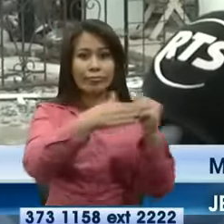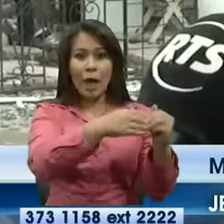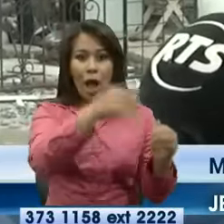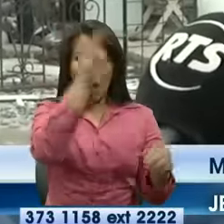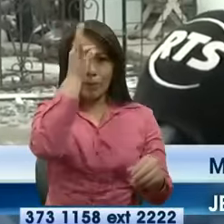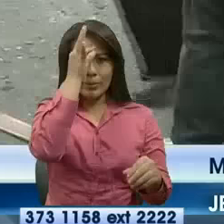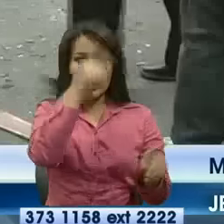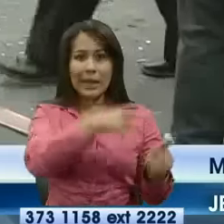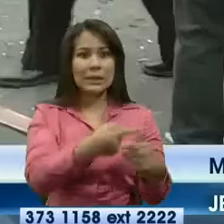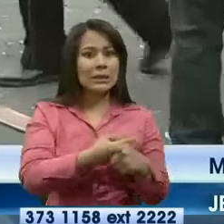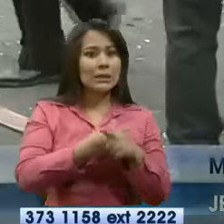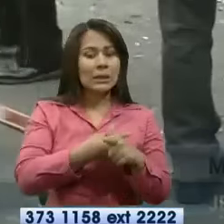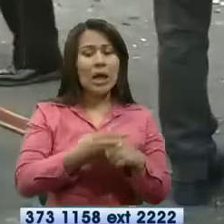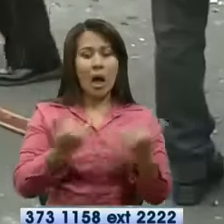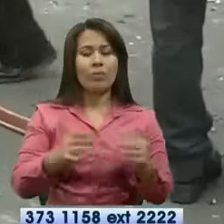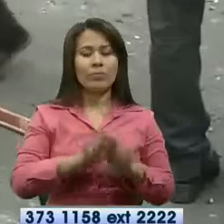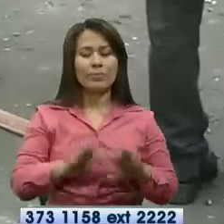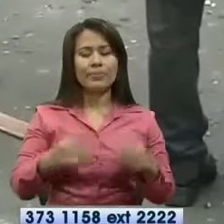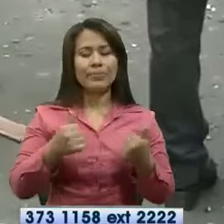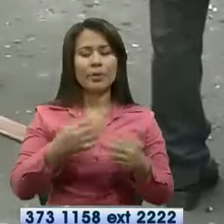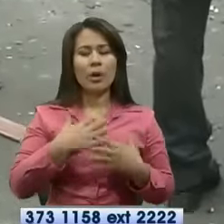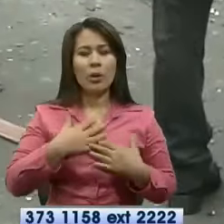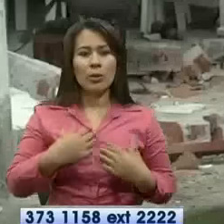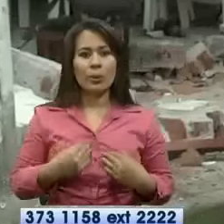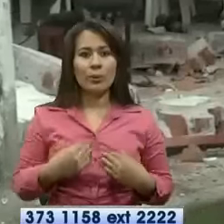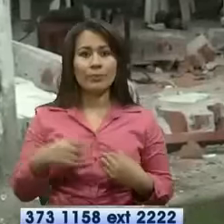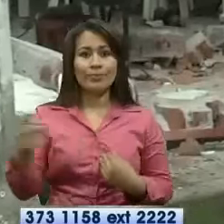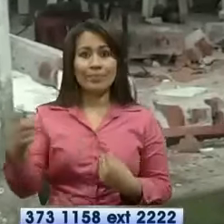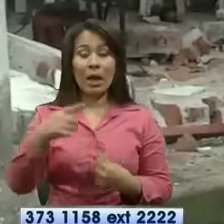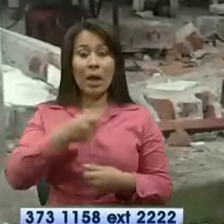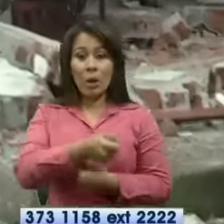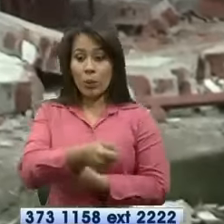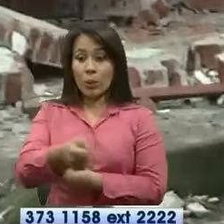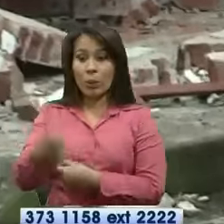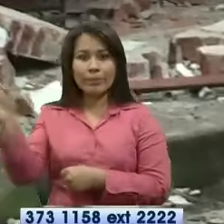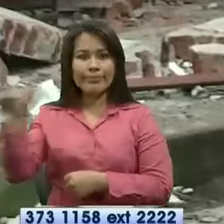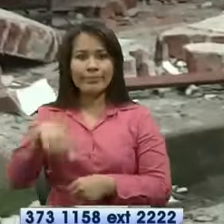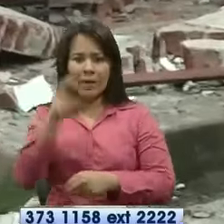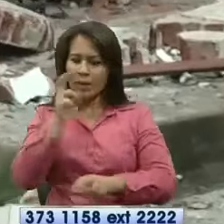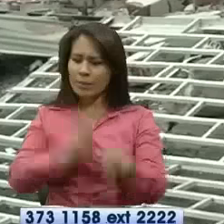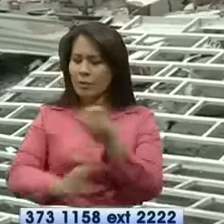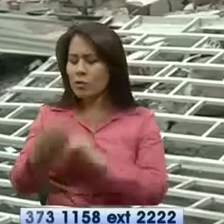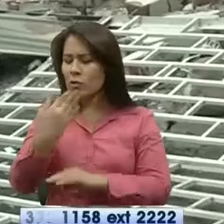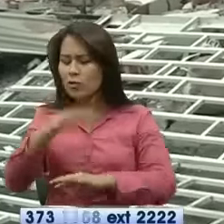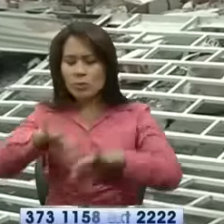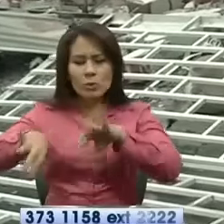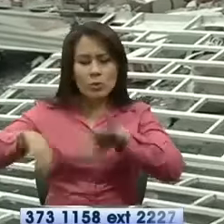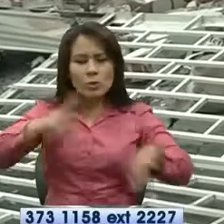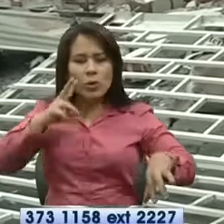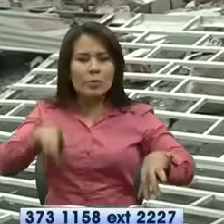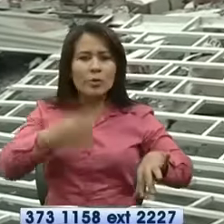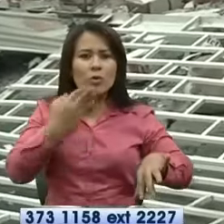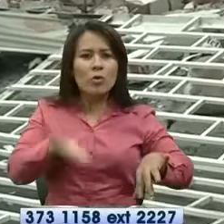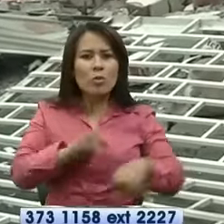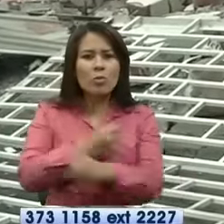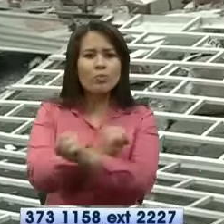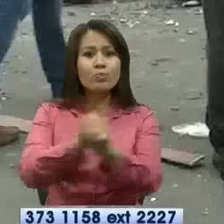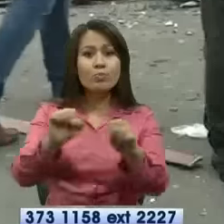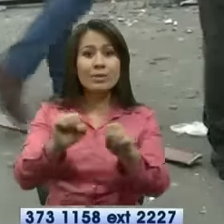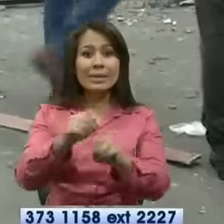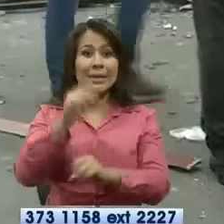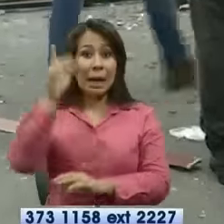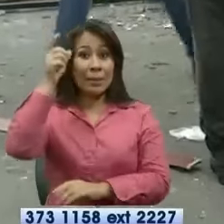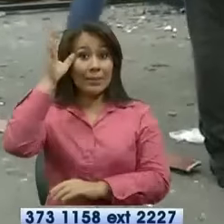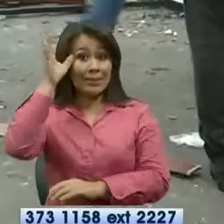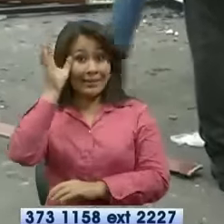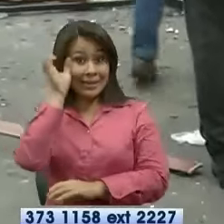que están fuera de peligro. Agentes de criminalística y peritos del cuerpo de bomberos investigan la causa de la explosión, quienes manejan la